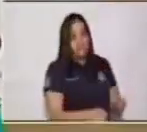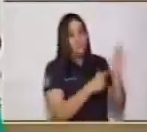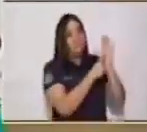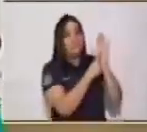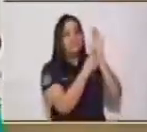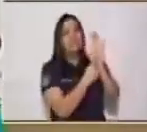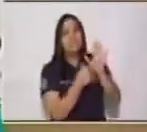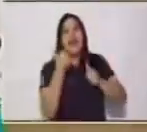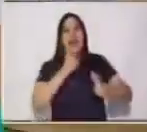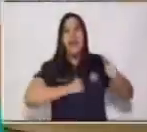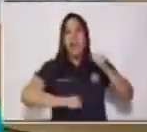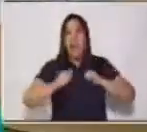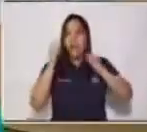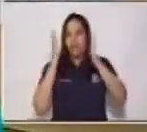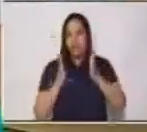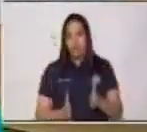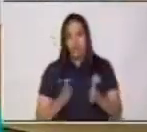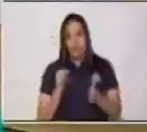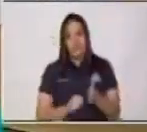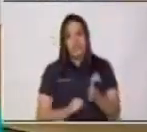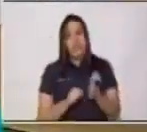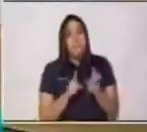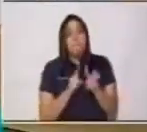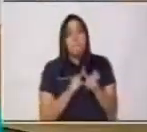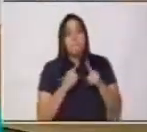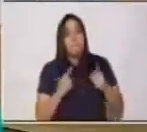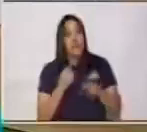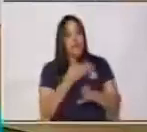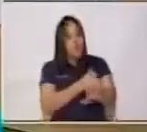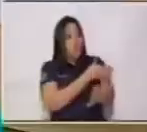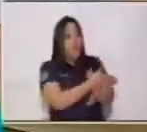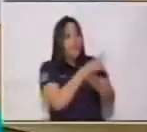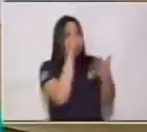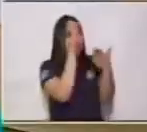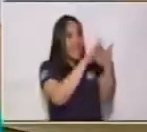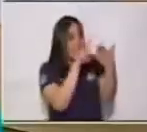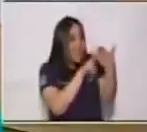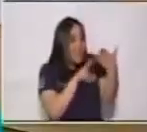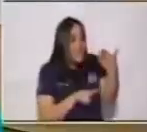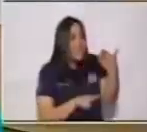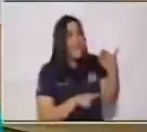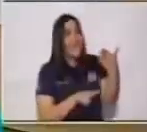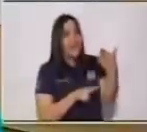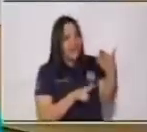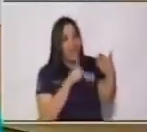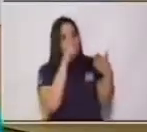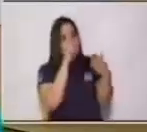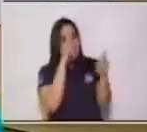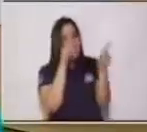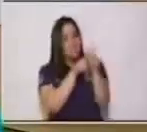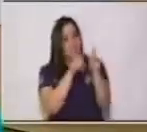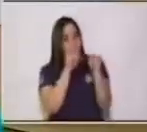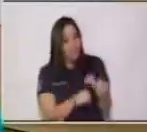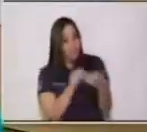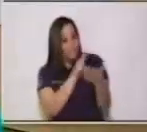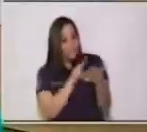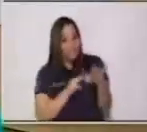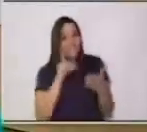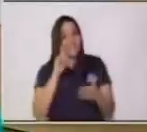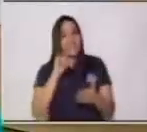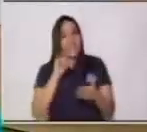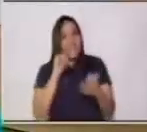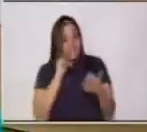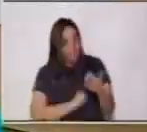actores. Aunque si tú lees el guión, ya estás leyendo también un tipo de texto narrativo, pues nos